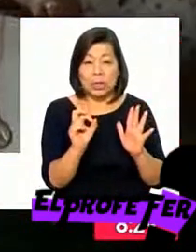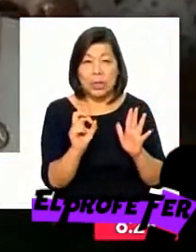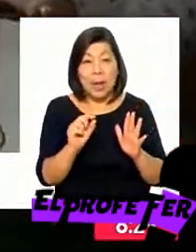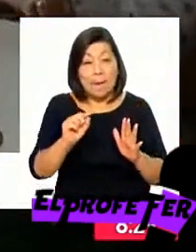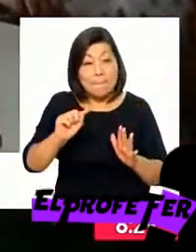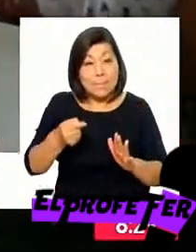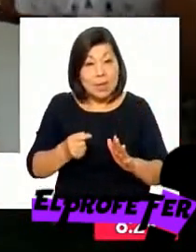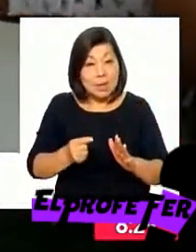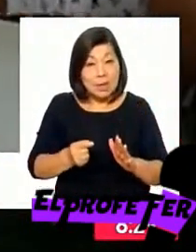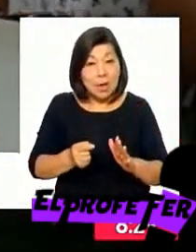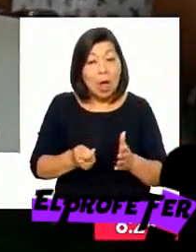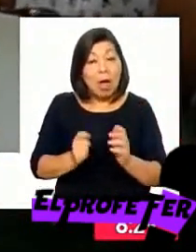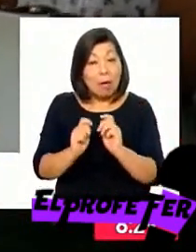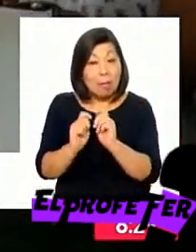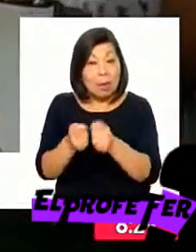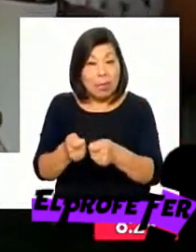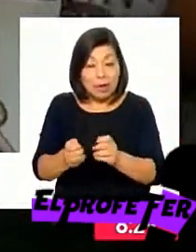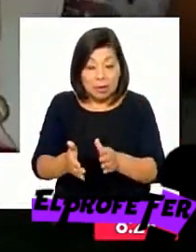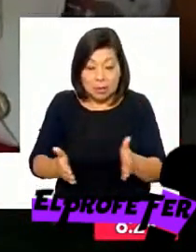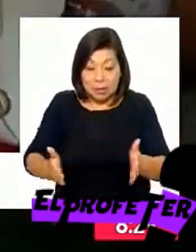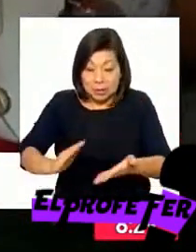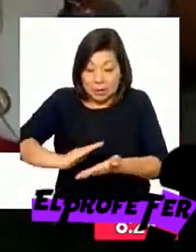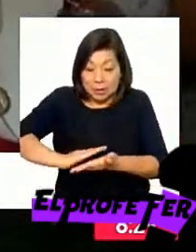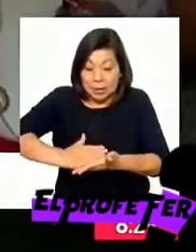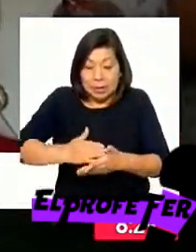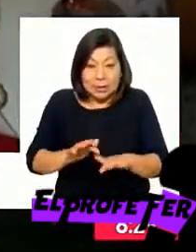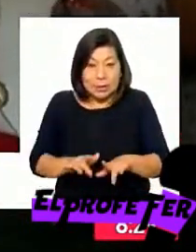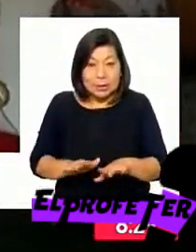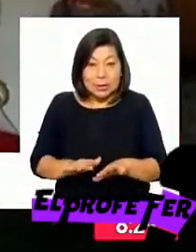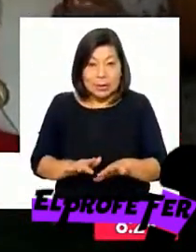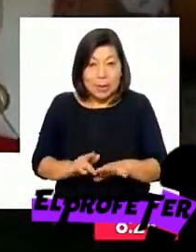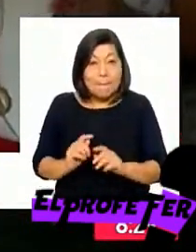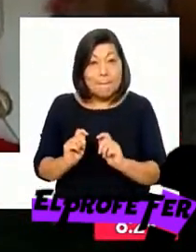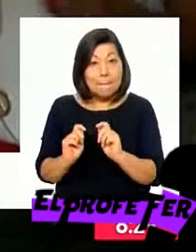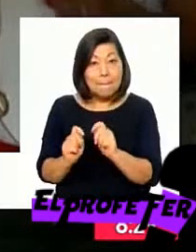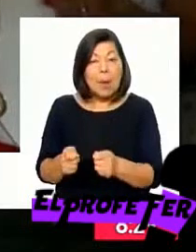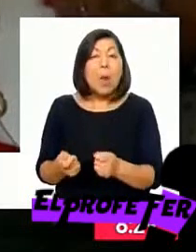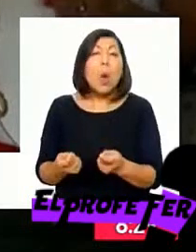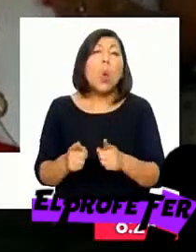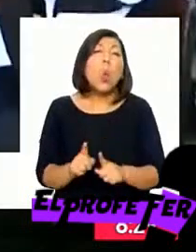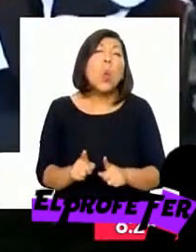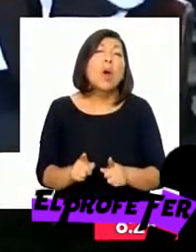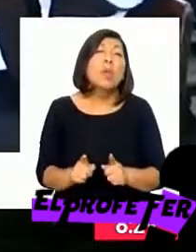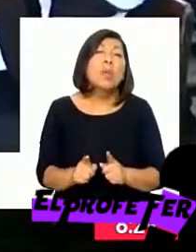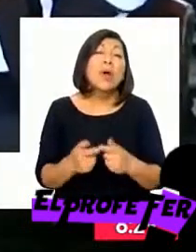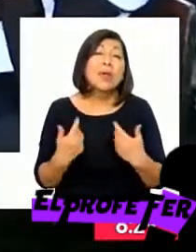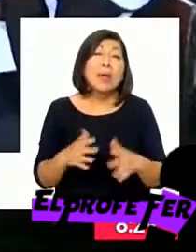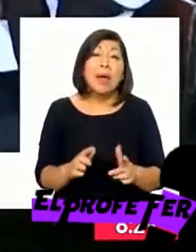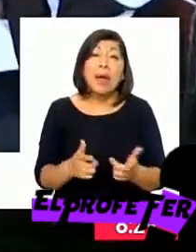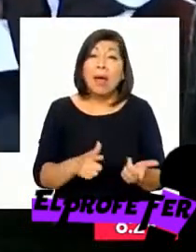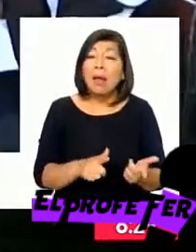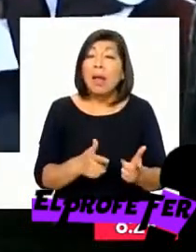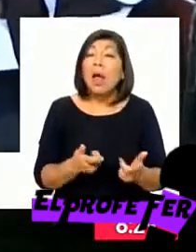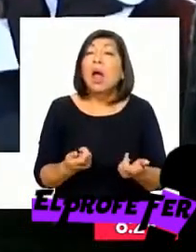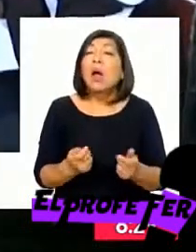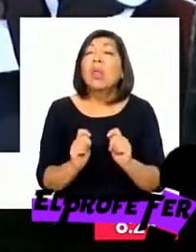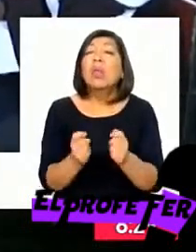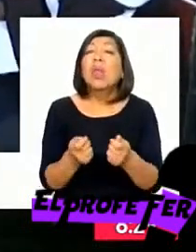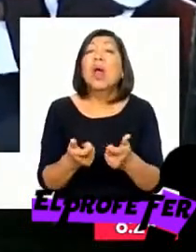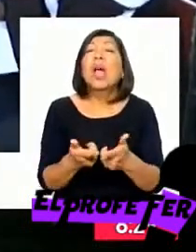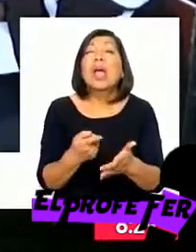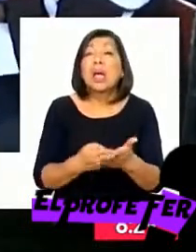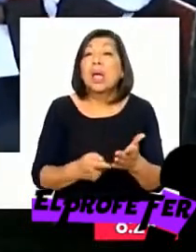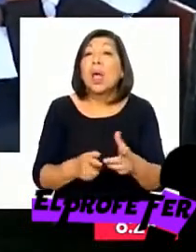tablets aproximadamente para estas zonas de emergencia. ¿Para cuándo se podrían tener ya listas, no? ¿Y a qué